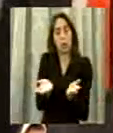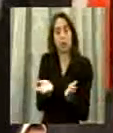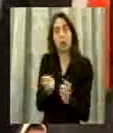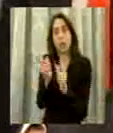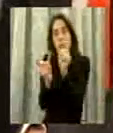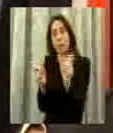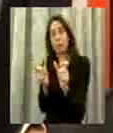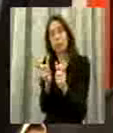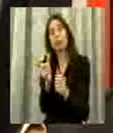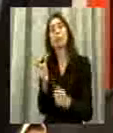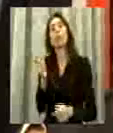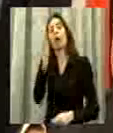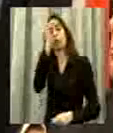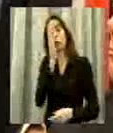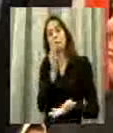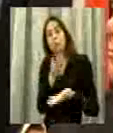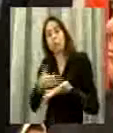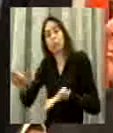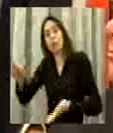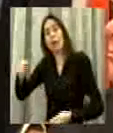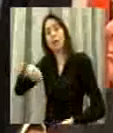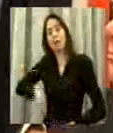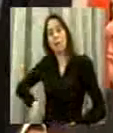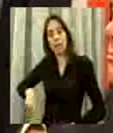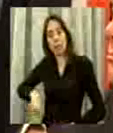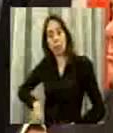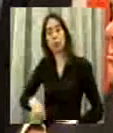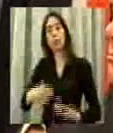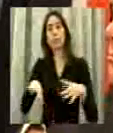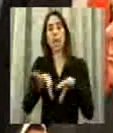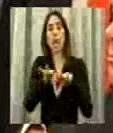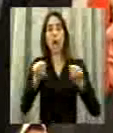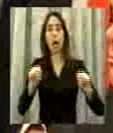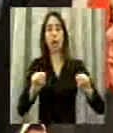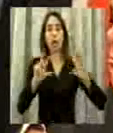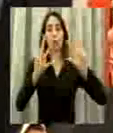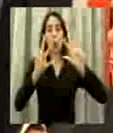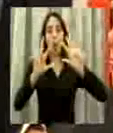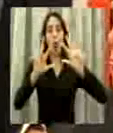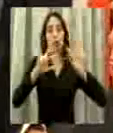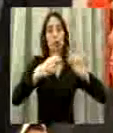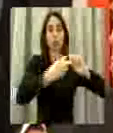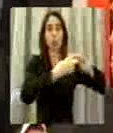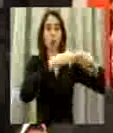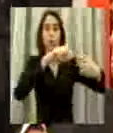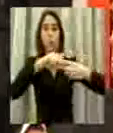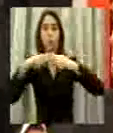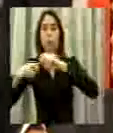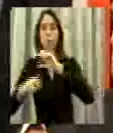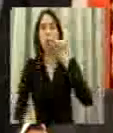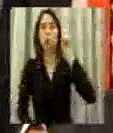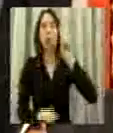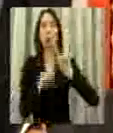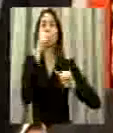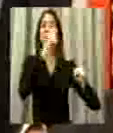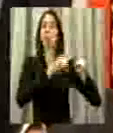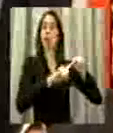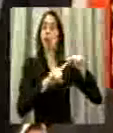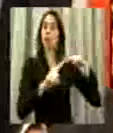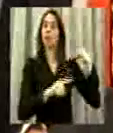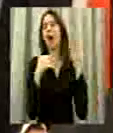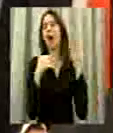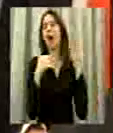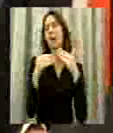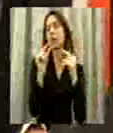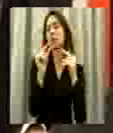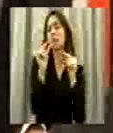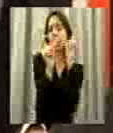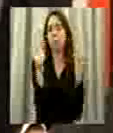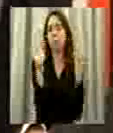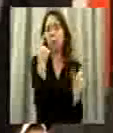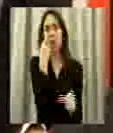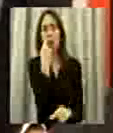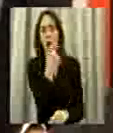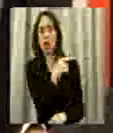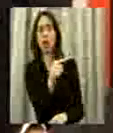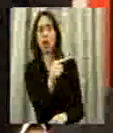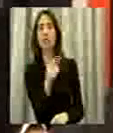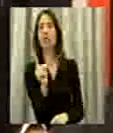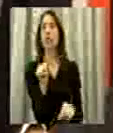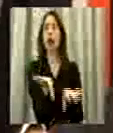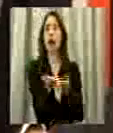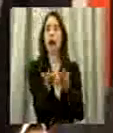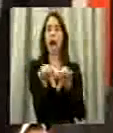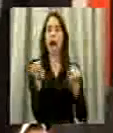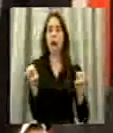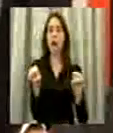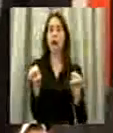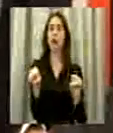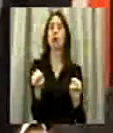y uniforme. Tenemos ya acuerdo con 8 gremios. Esto es bastante inédito. A veces es poco conocido. Este no es el acuerdo que